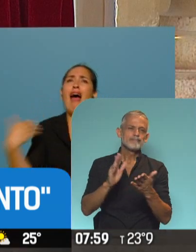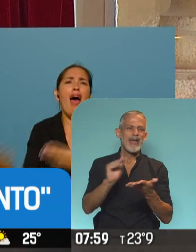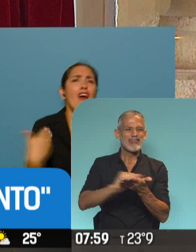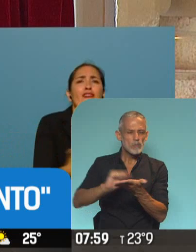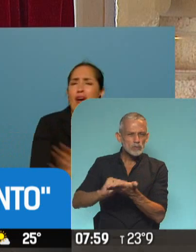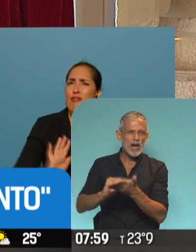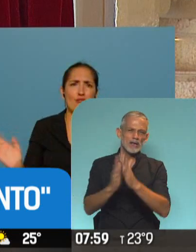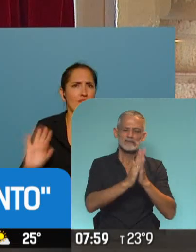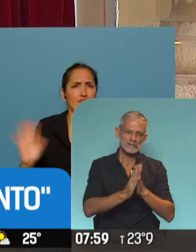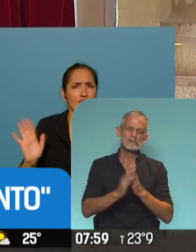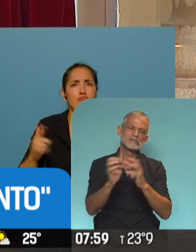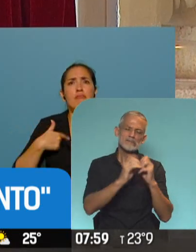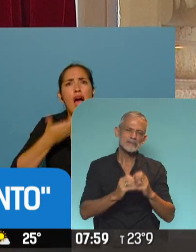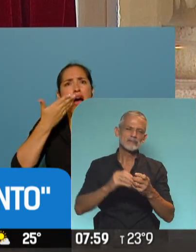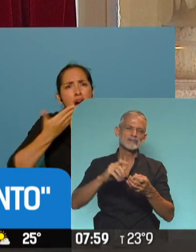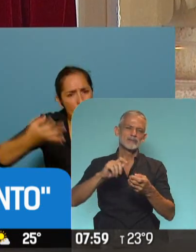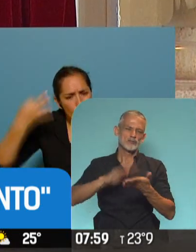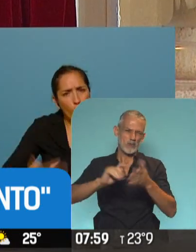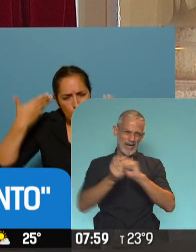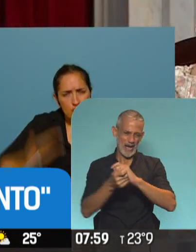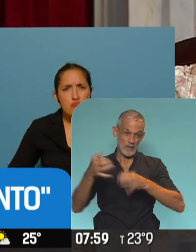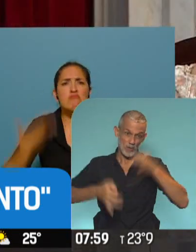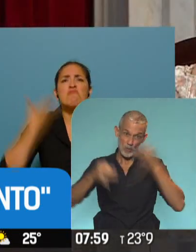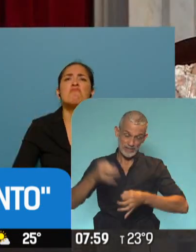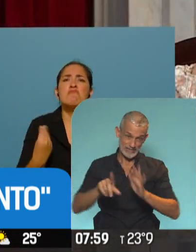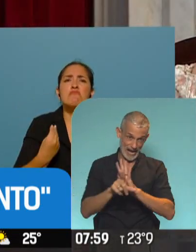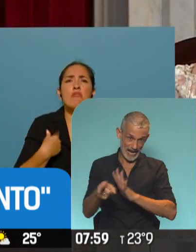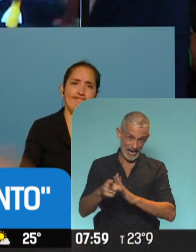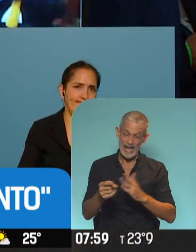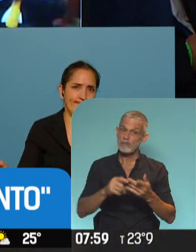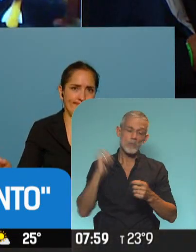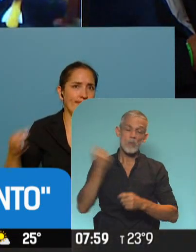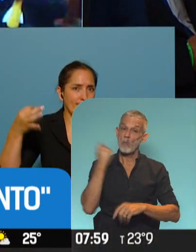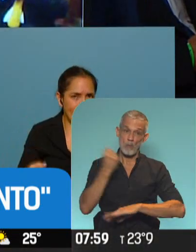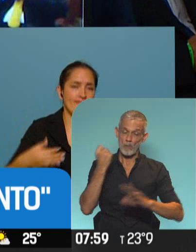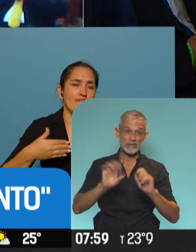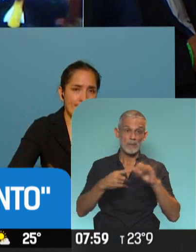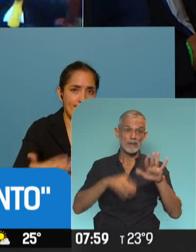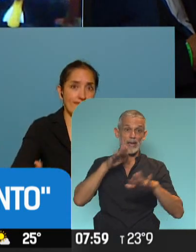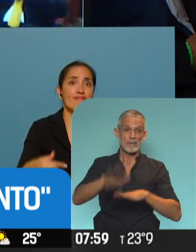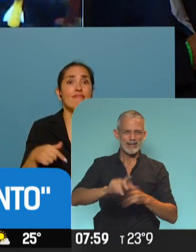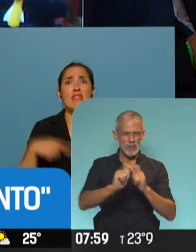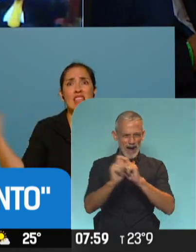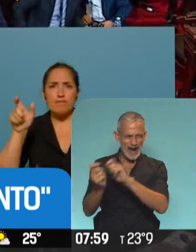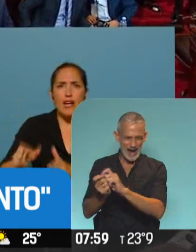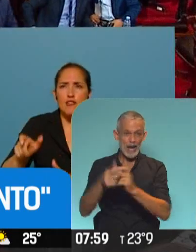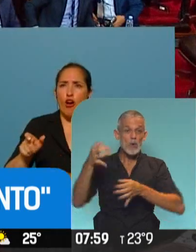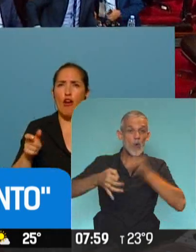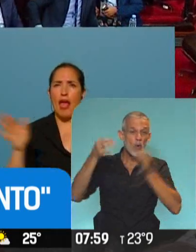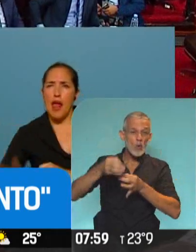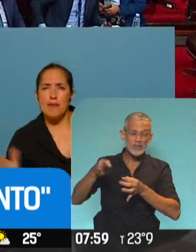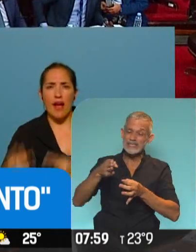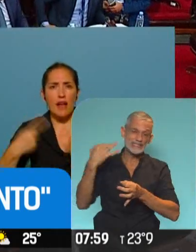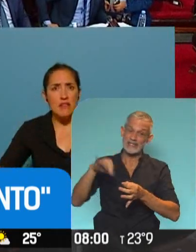todos a que se trate la reforma judicial, porque para nosotros la reforma judicial es muy importante, es el primer paso de ir cambiando una justicia